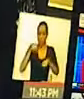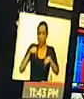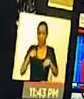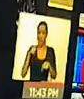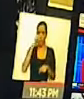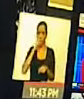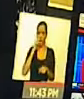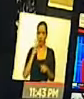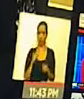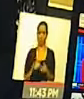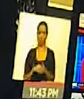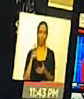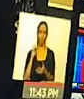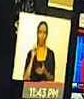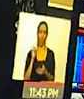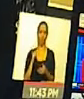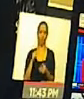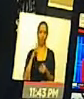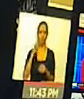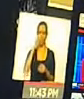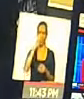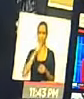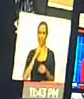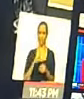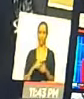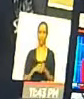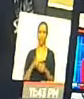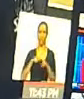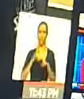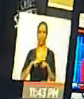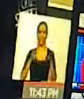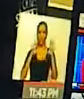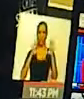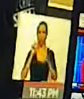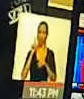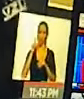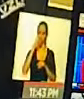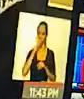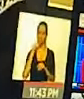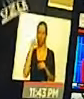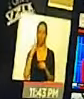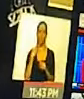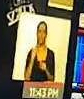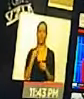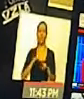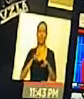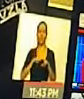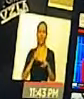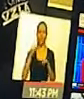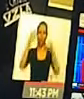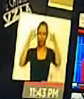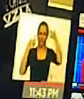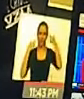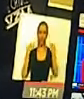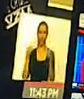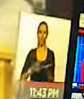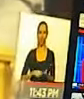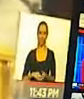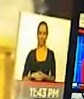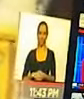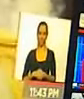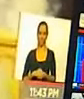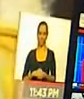en esa época, estamos hablando de hace 20 años. Ajá. Y la niña tenía como 10, 11 años. Veamos qué fue lo que le dijo esta niña a Hugo Chávez en esa época y ya regresamos.